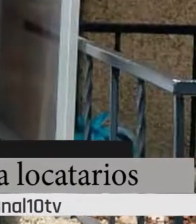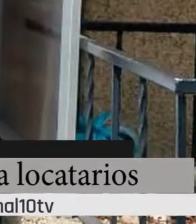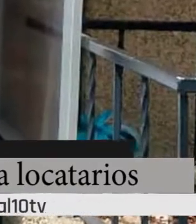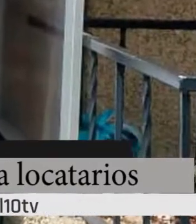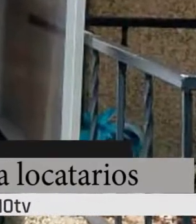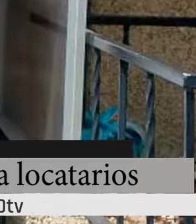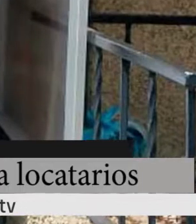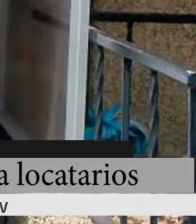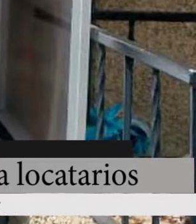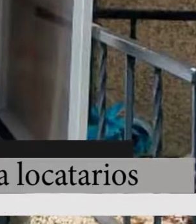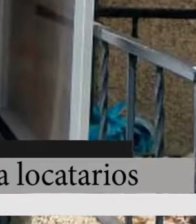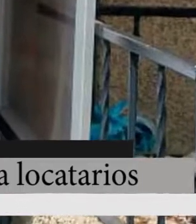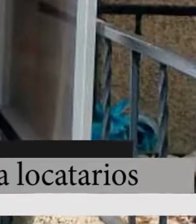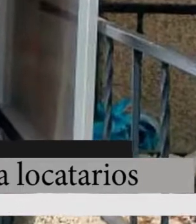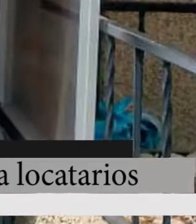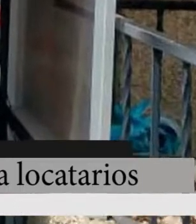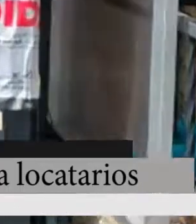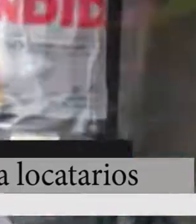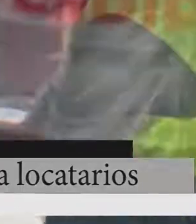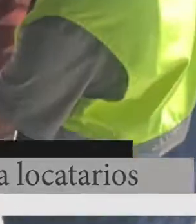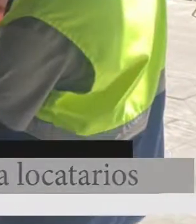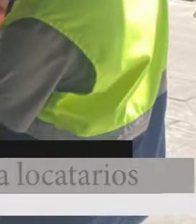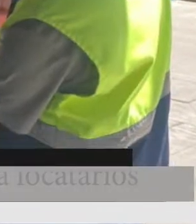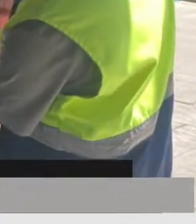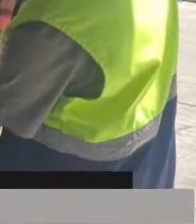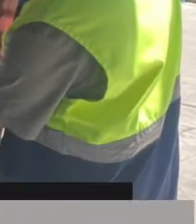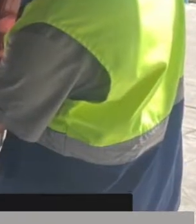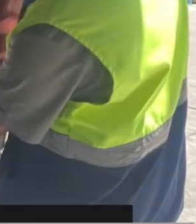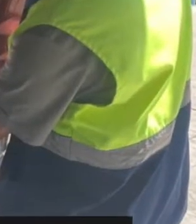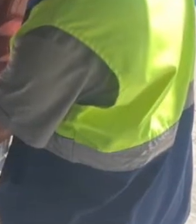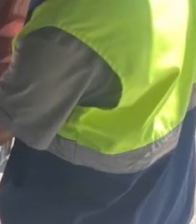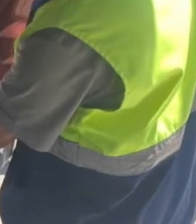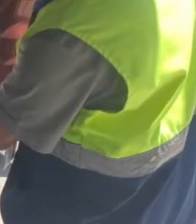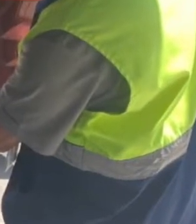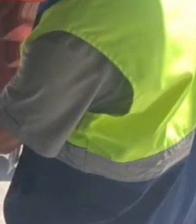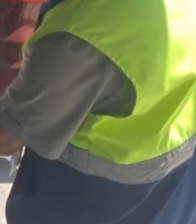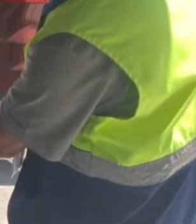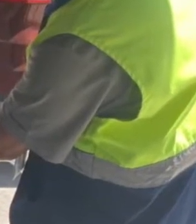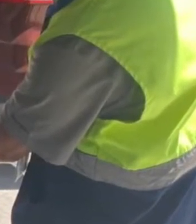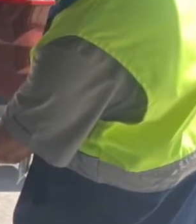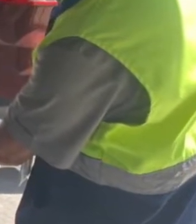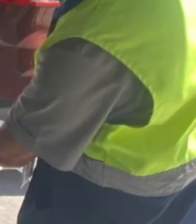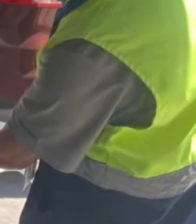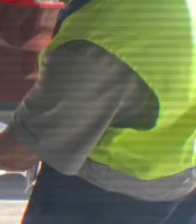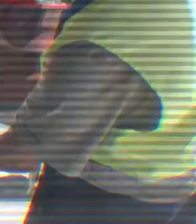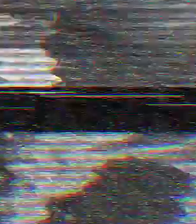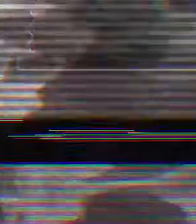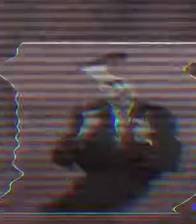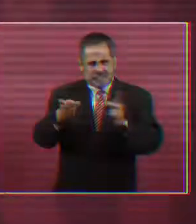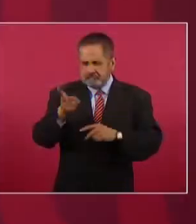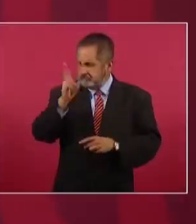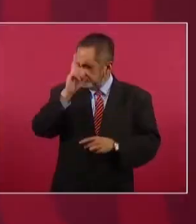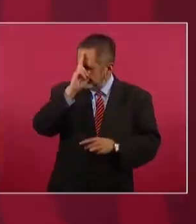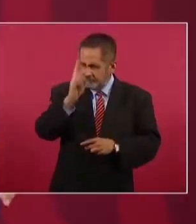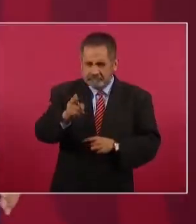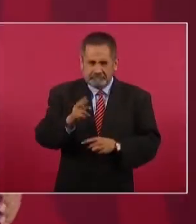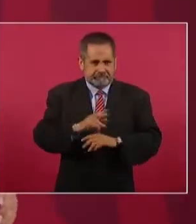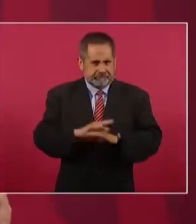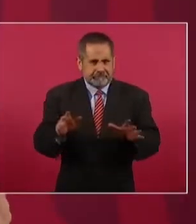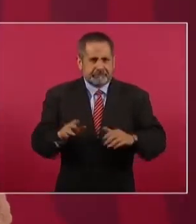establecimientos tal como ha sucedido en yucatán y ciudad de méjico para no división mario garcía